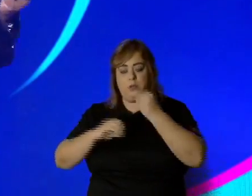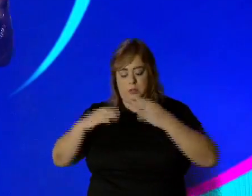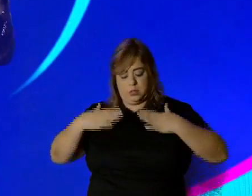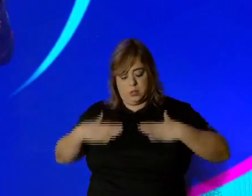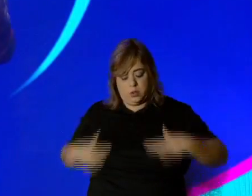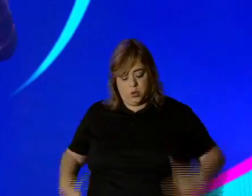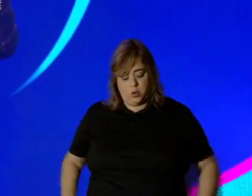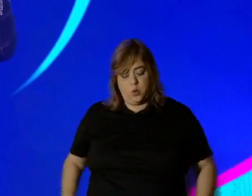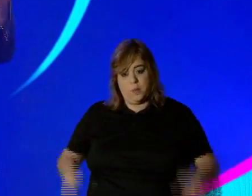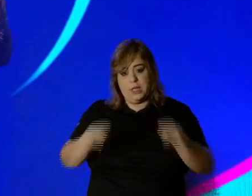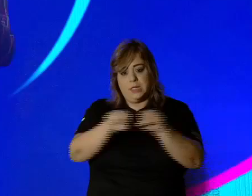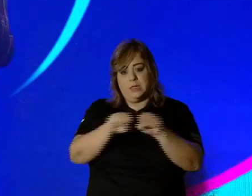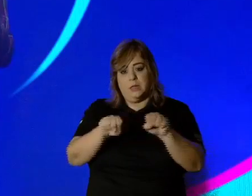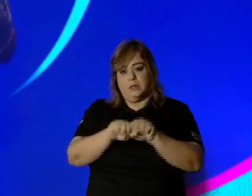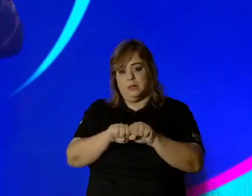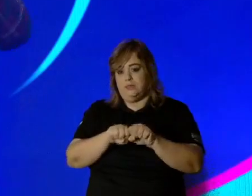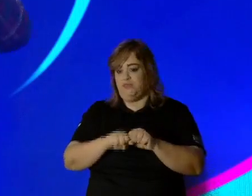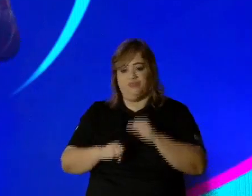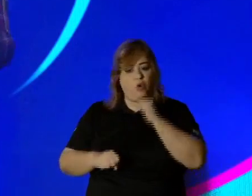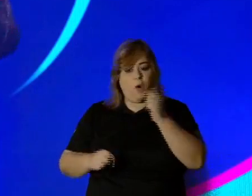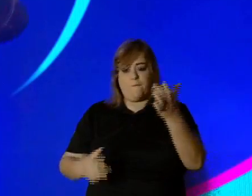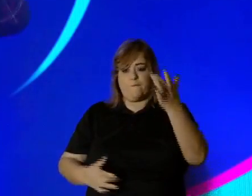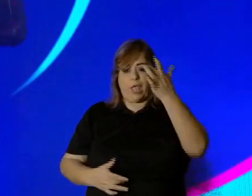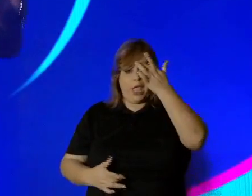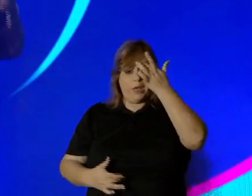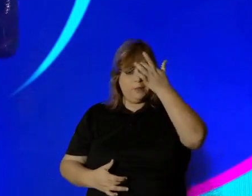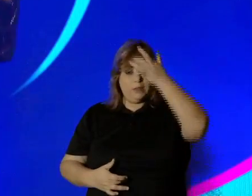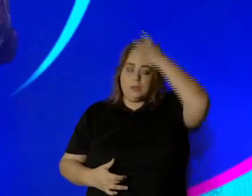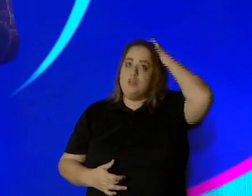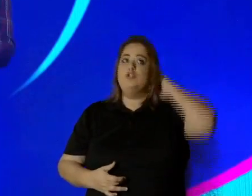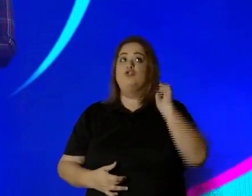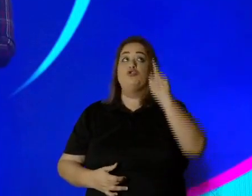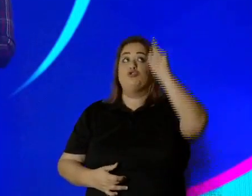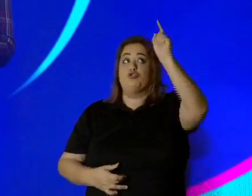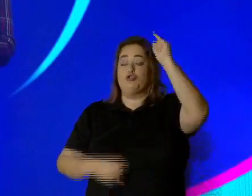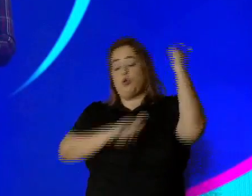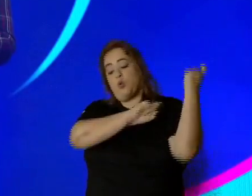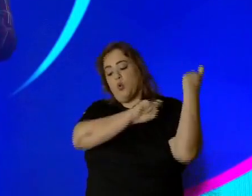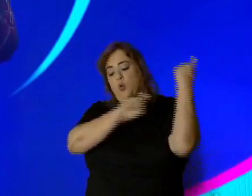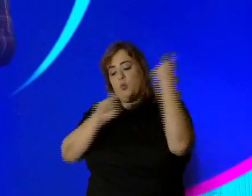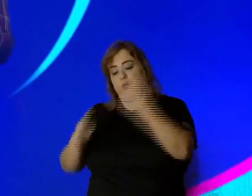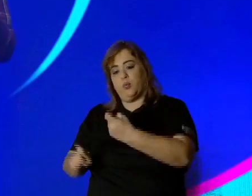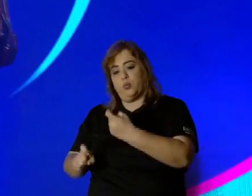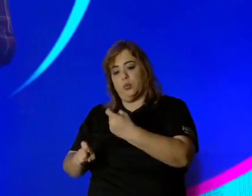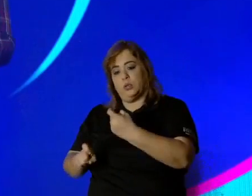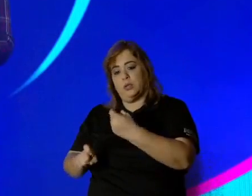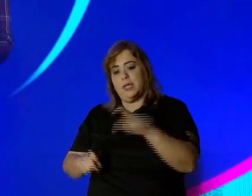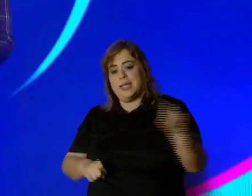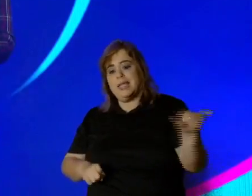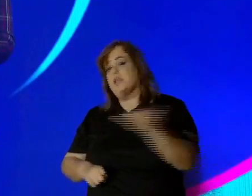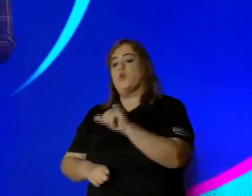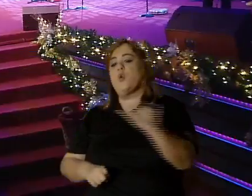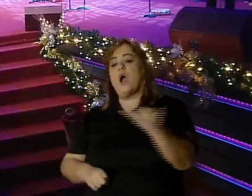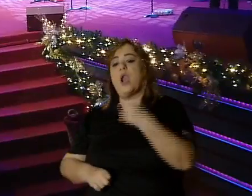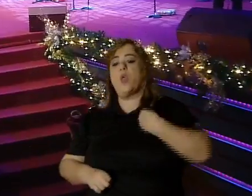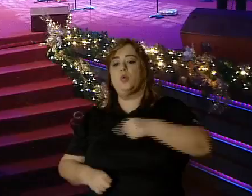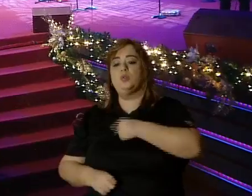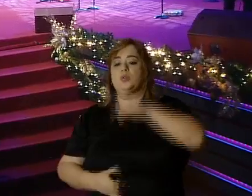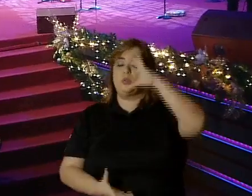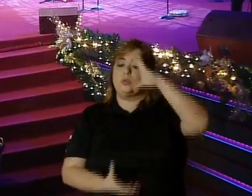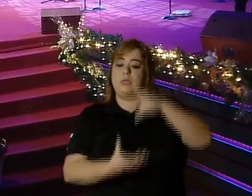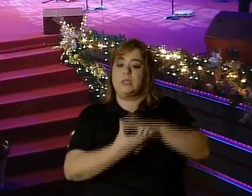su zapato, no se enfermaron. Fue tu provisión con ellos. Así estamos creyendo